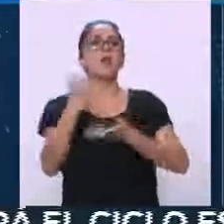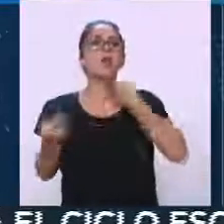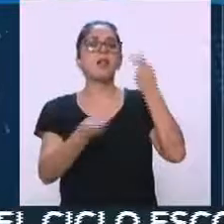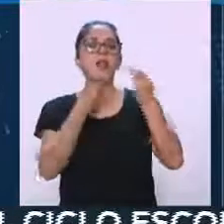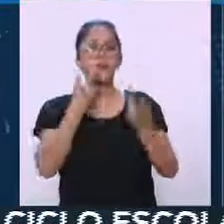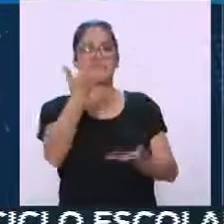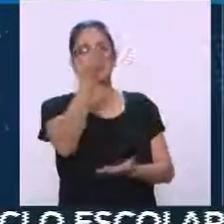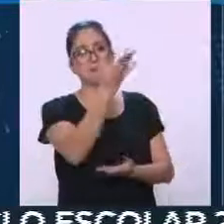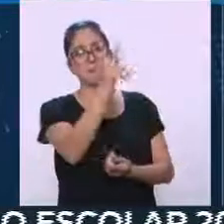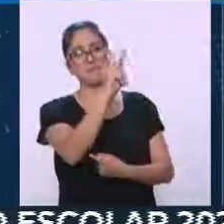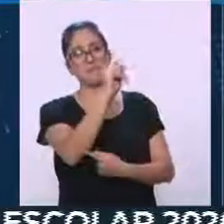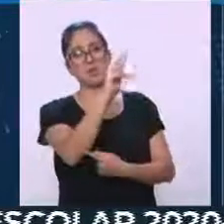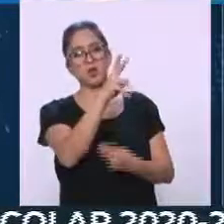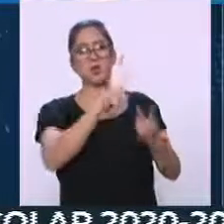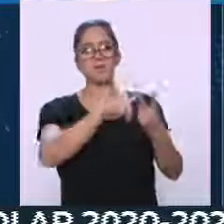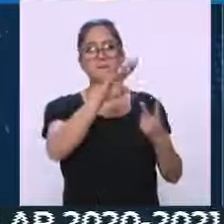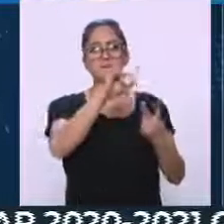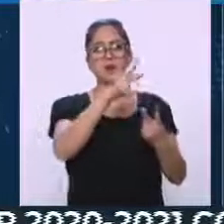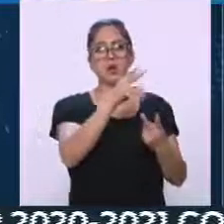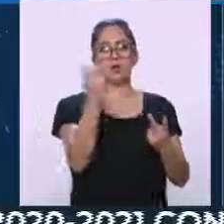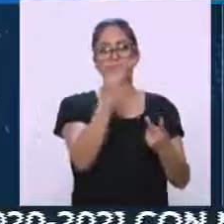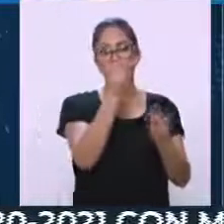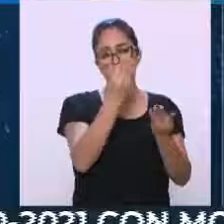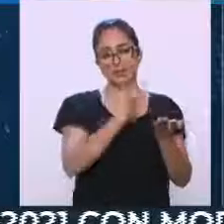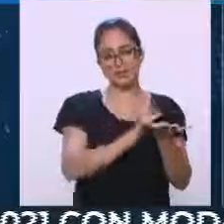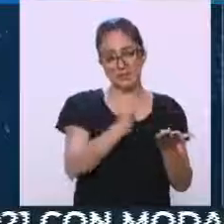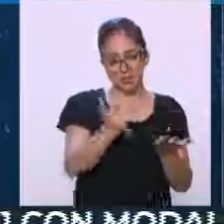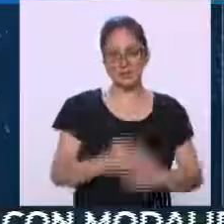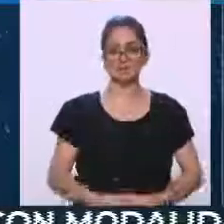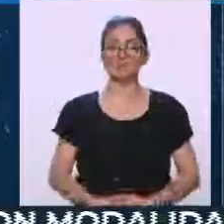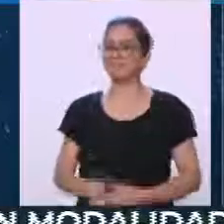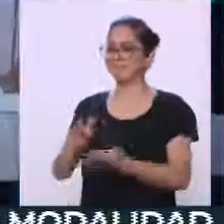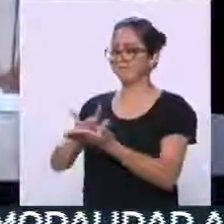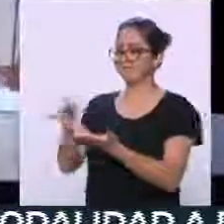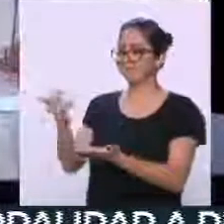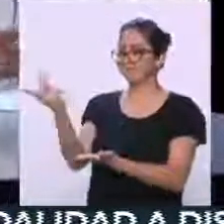Gracias a ustedes. Gracias, Juan, Azul, Víctor, saludos. Un gusto como siempre.